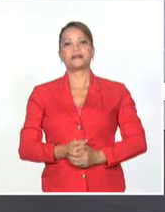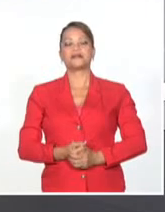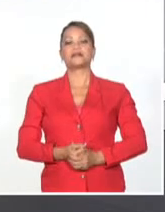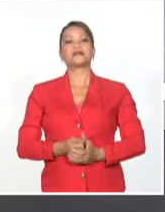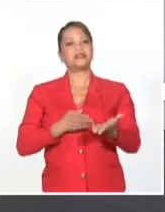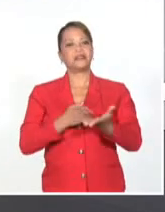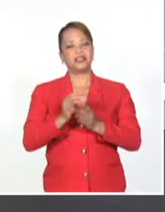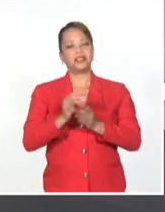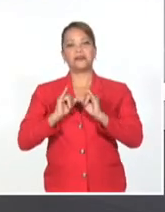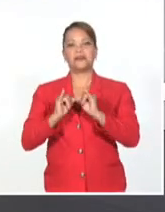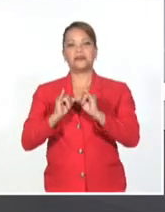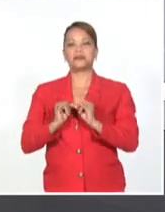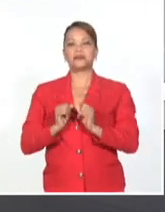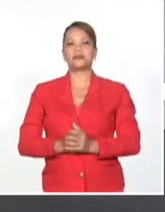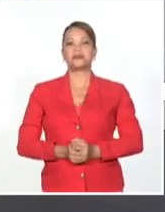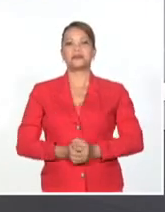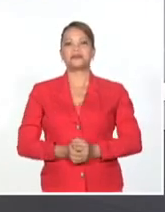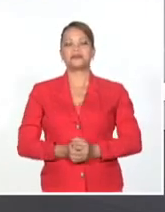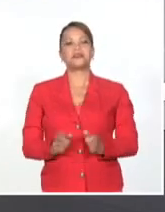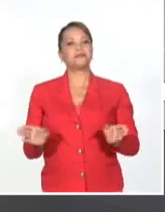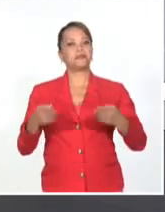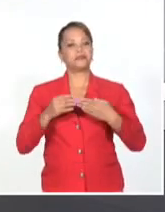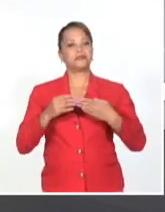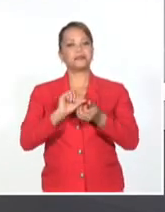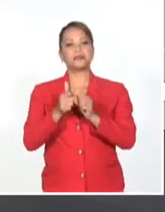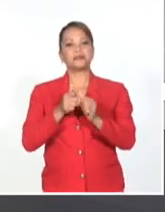Michael. Estaremos pendientes entonces a más informaciones. Con esto finalizan los deportes. Manténgase informado.